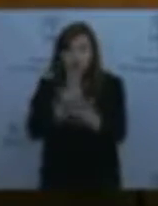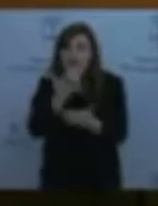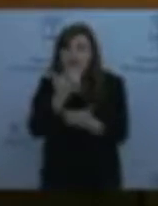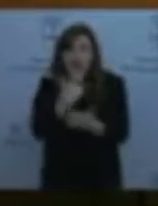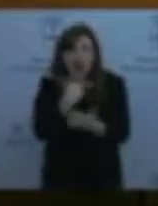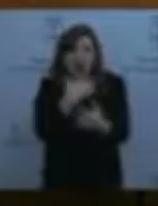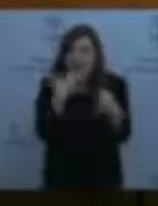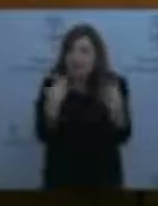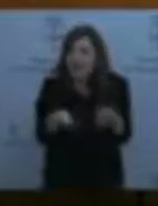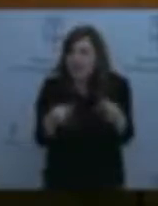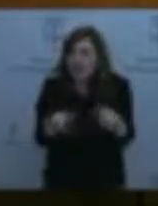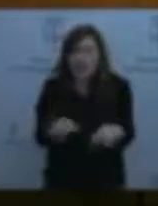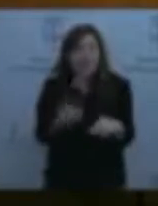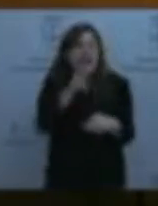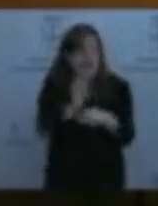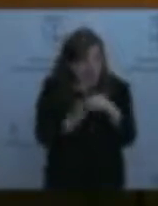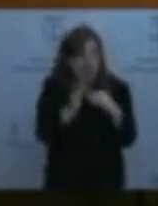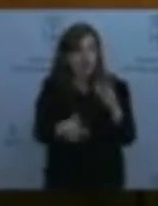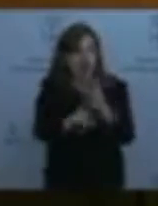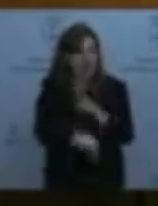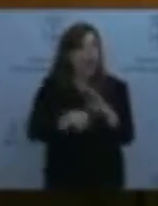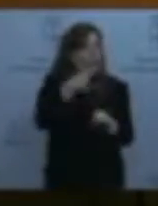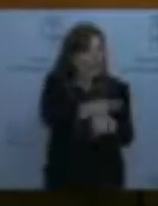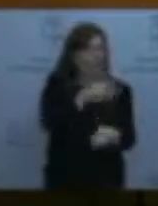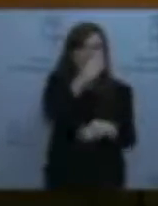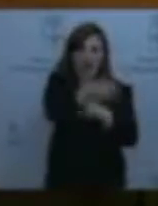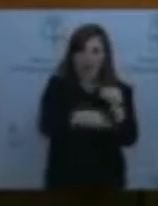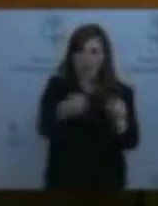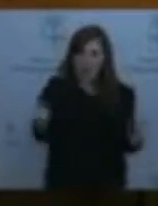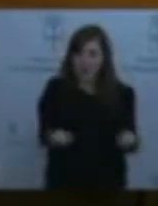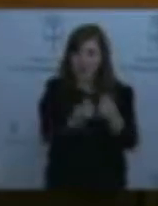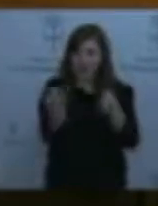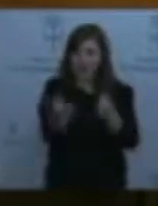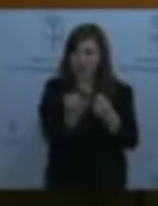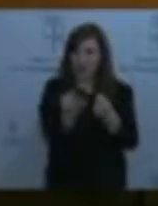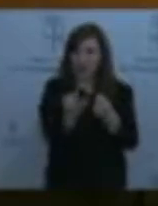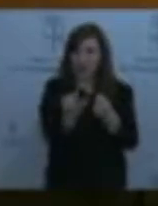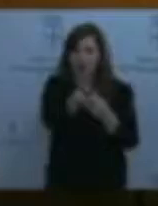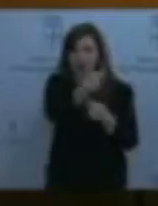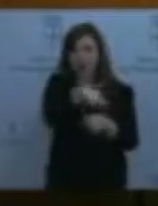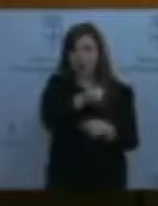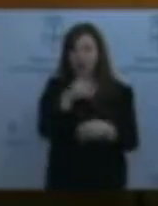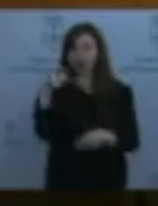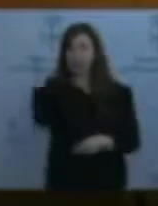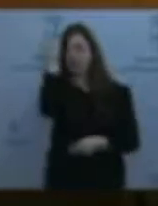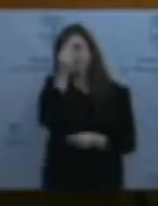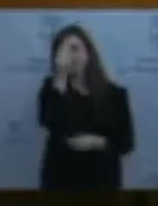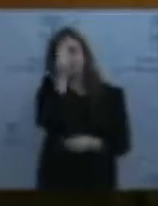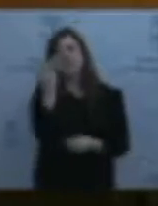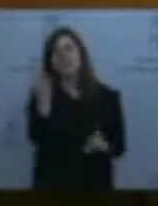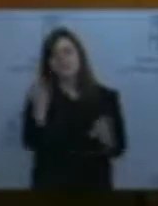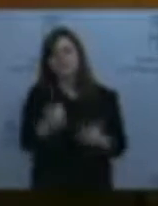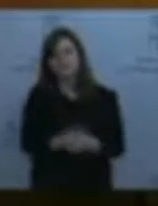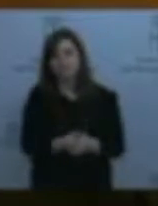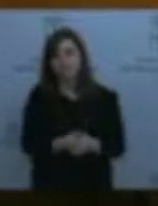que está obligando una ley a hacerlo, lo que nos daría a pensar es que